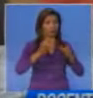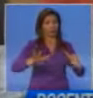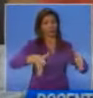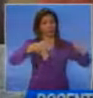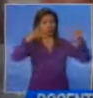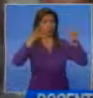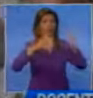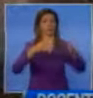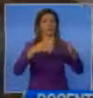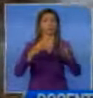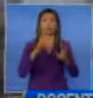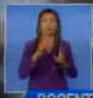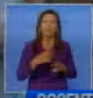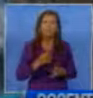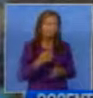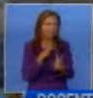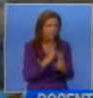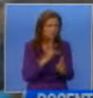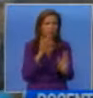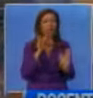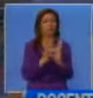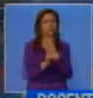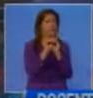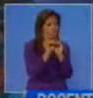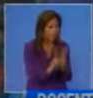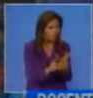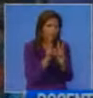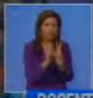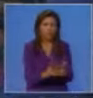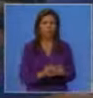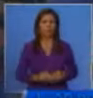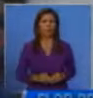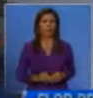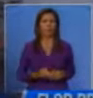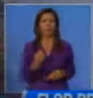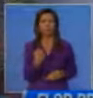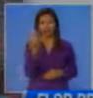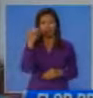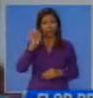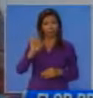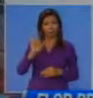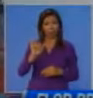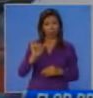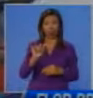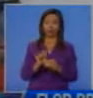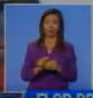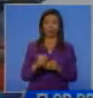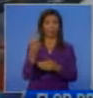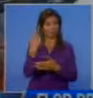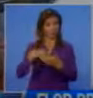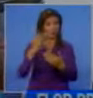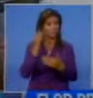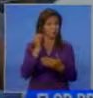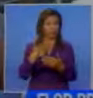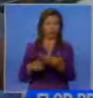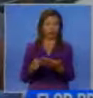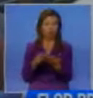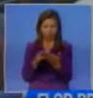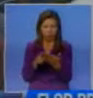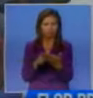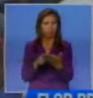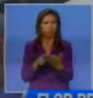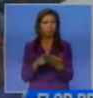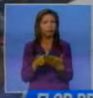quejas, las mismas denuncias. El sábado, mi hija sale matriculada en otra institución. No solo me la sacan del